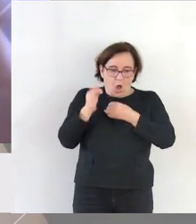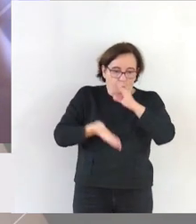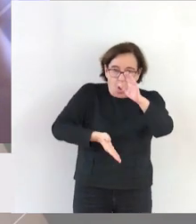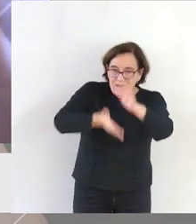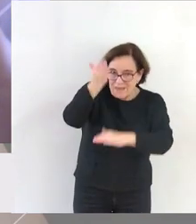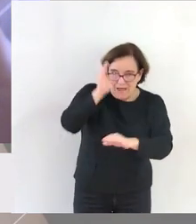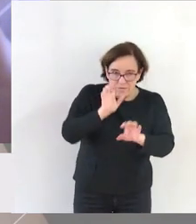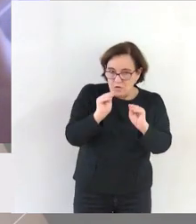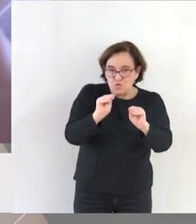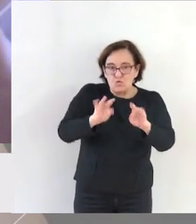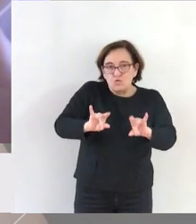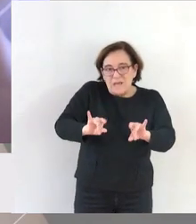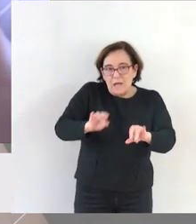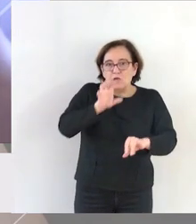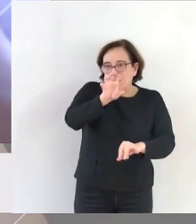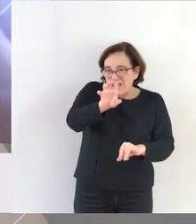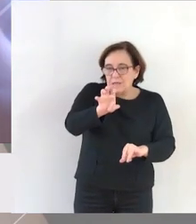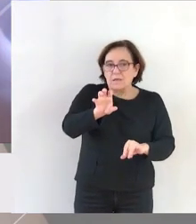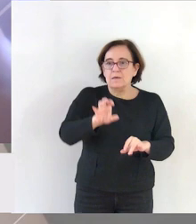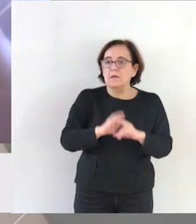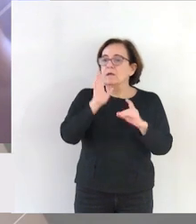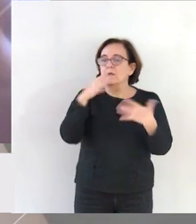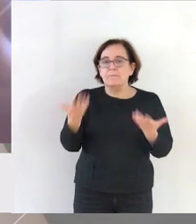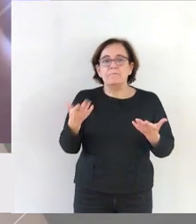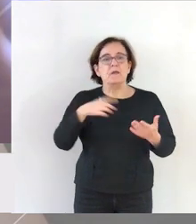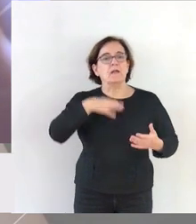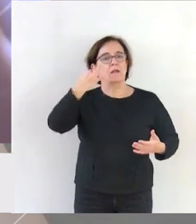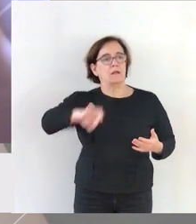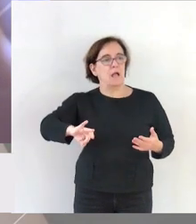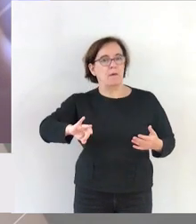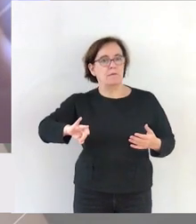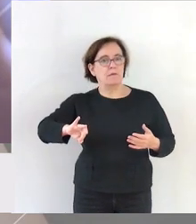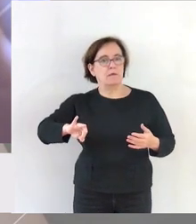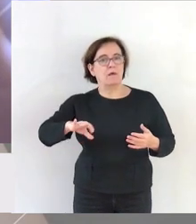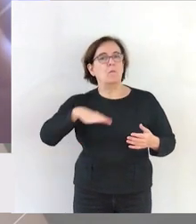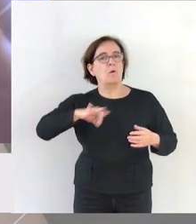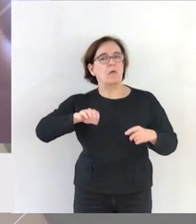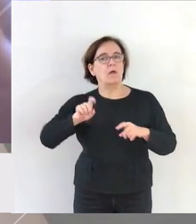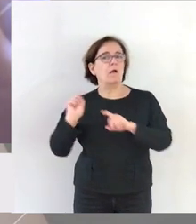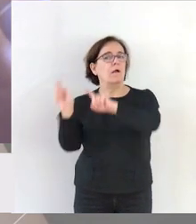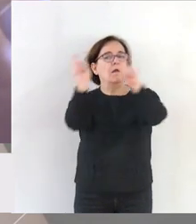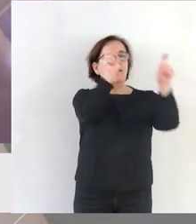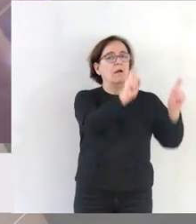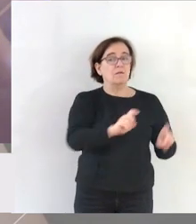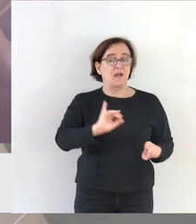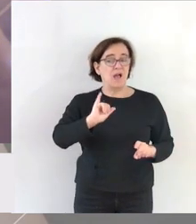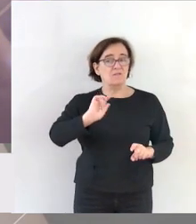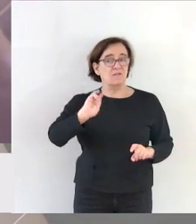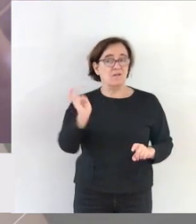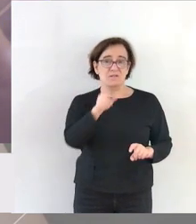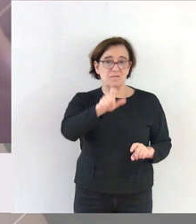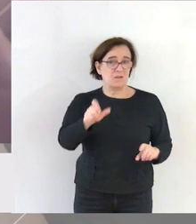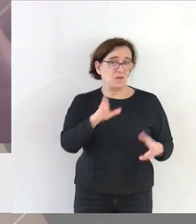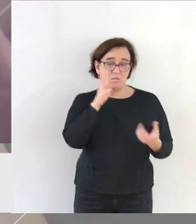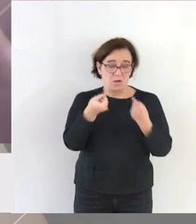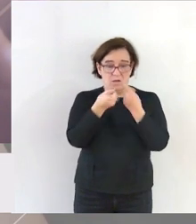fronteras e son aquellas que tienen la capacidad de moverse pero nos encontramos con muchas otras personas que debido